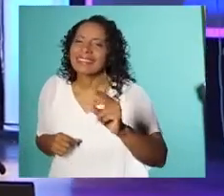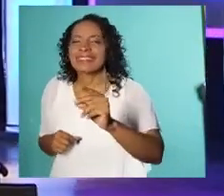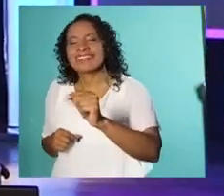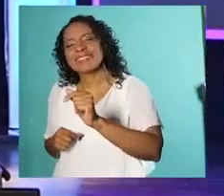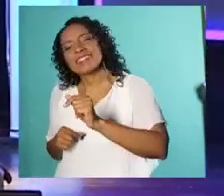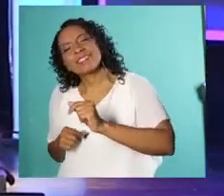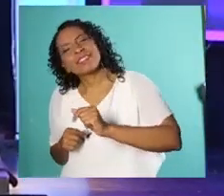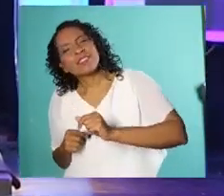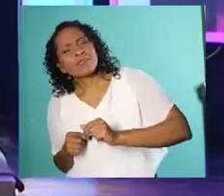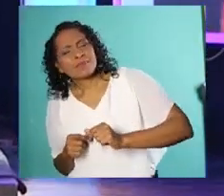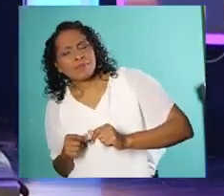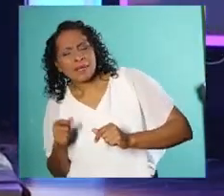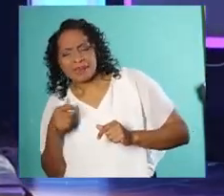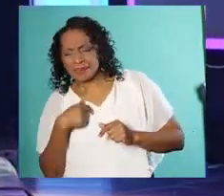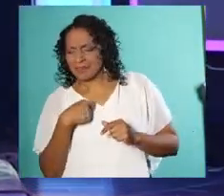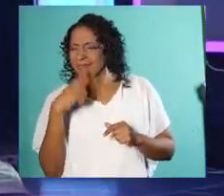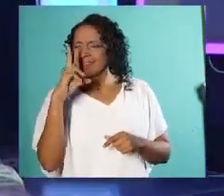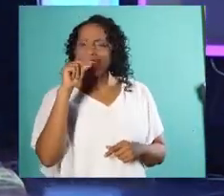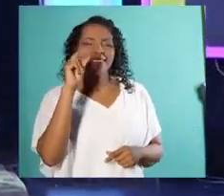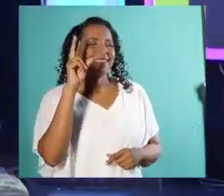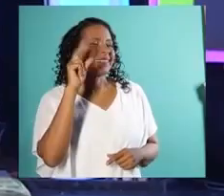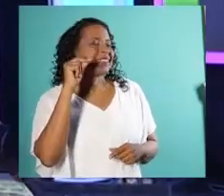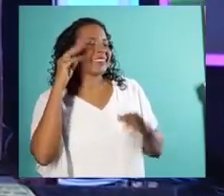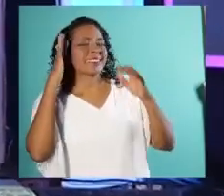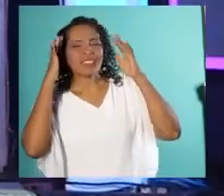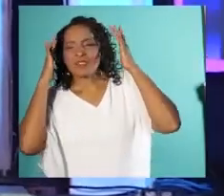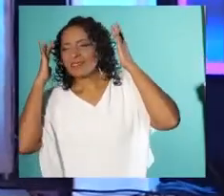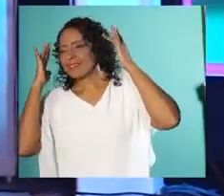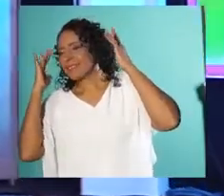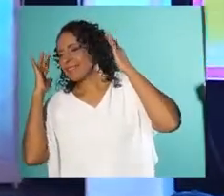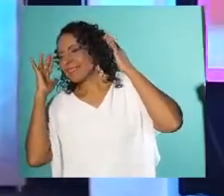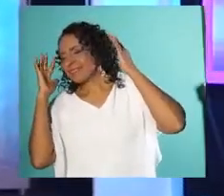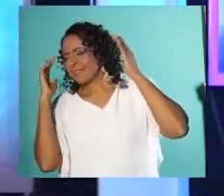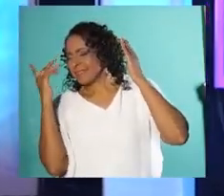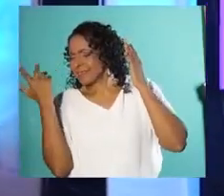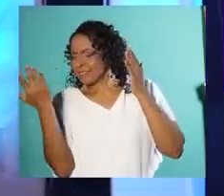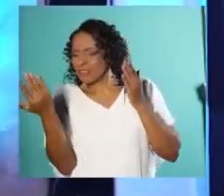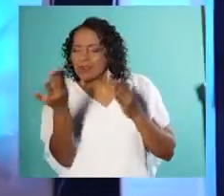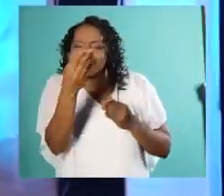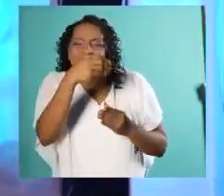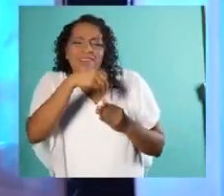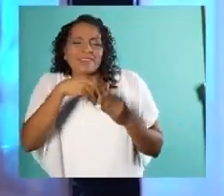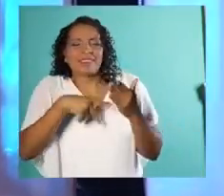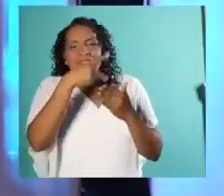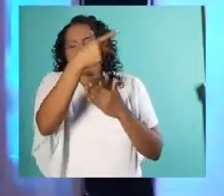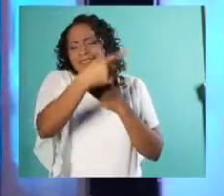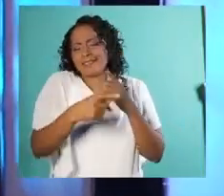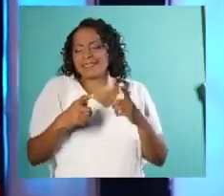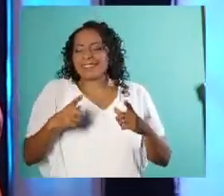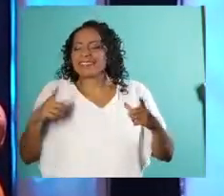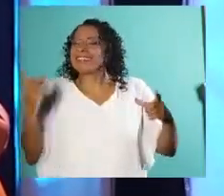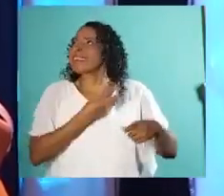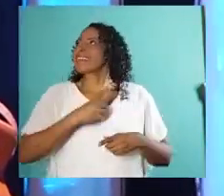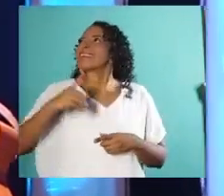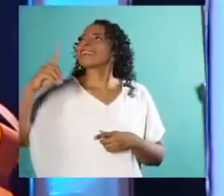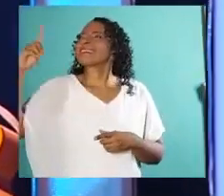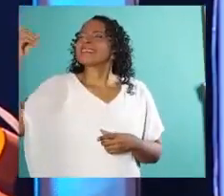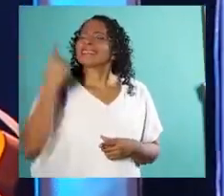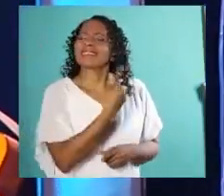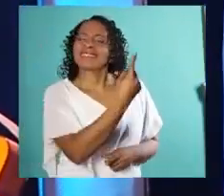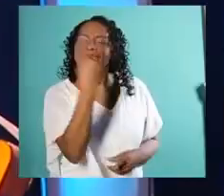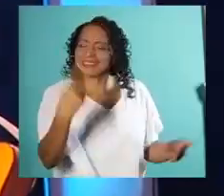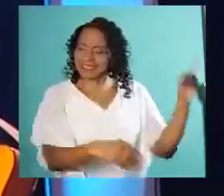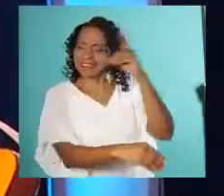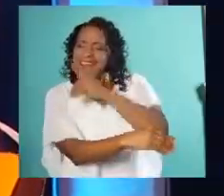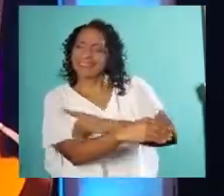¿Para qué me voy a preocupar? Somos parte de un gran plan. Cada día tiene